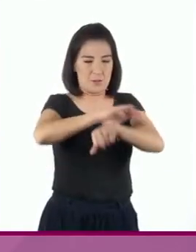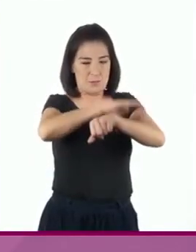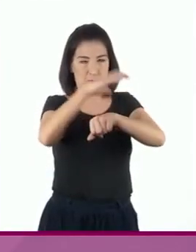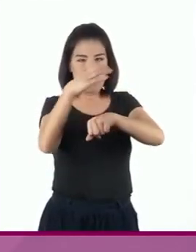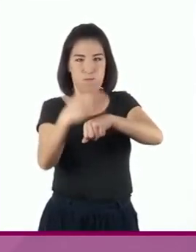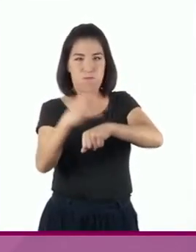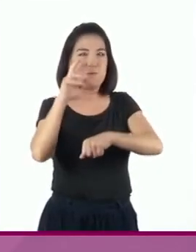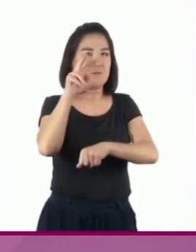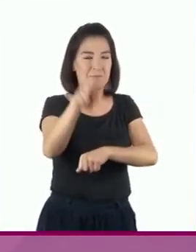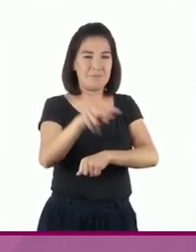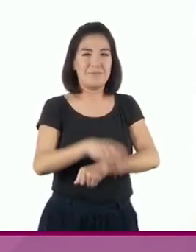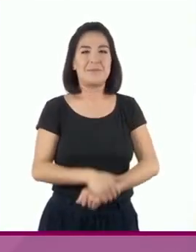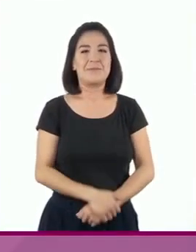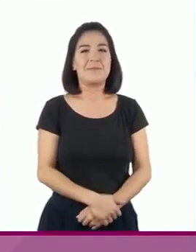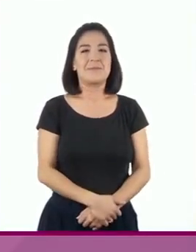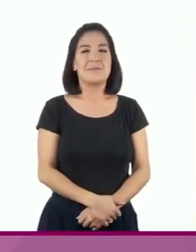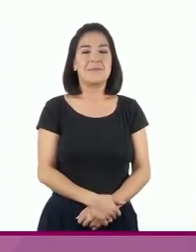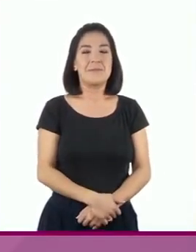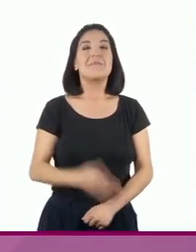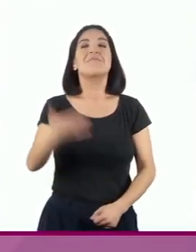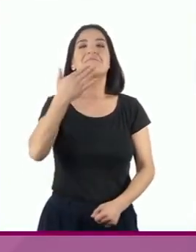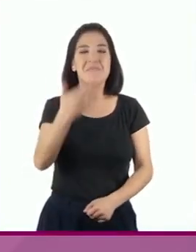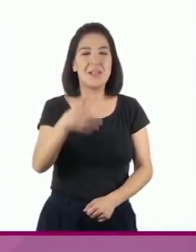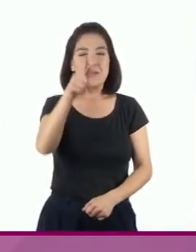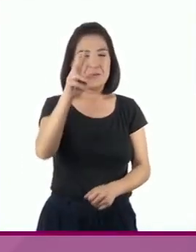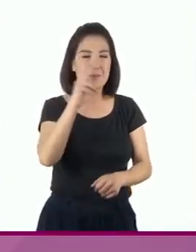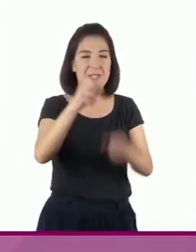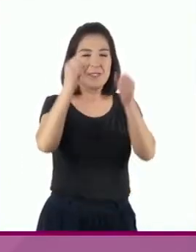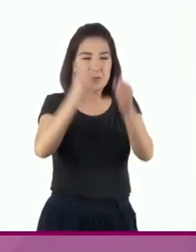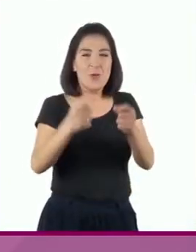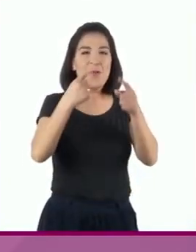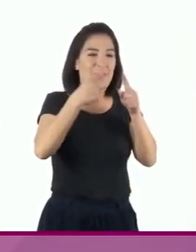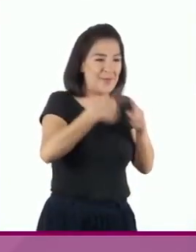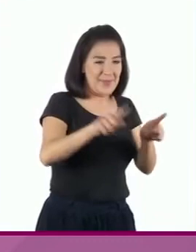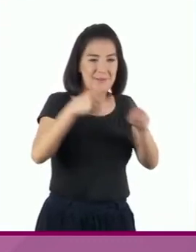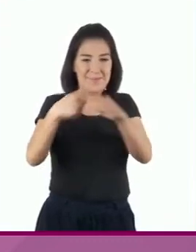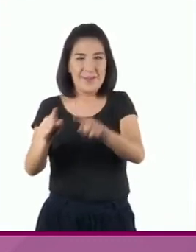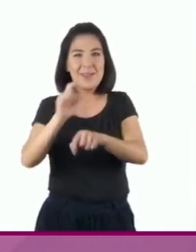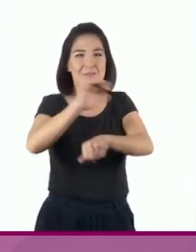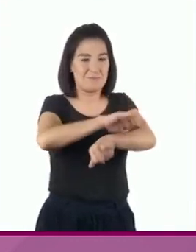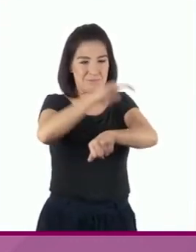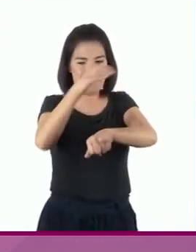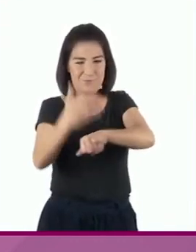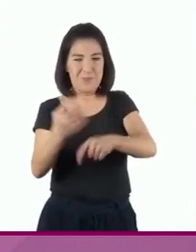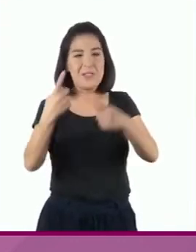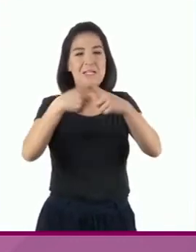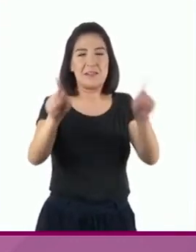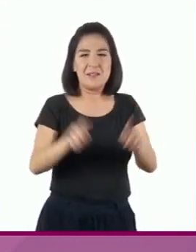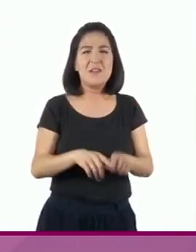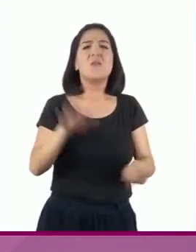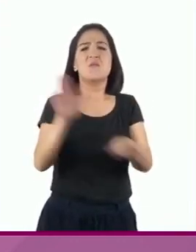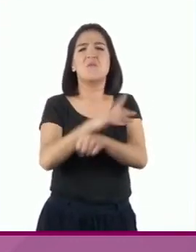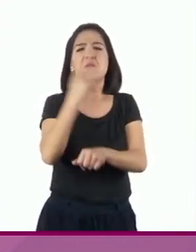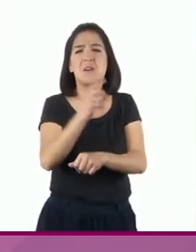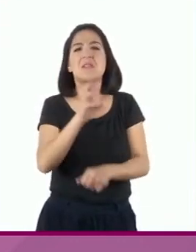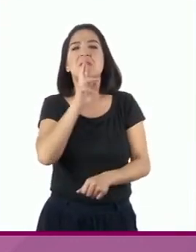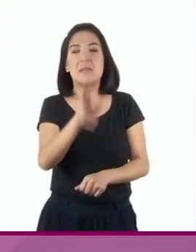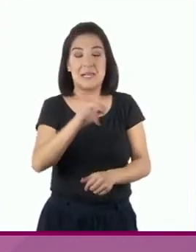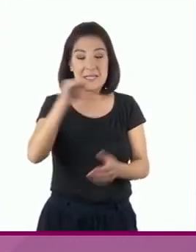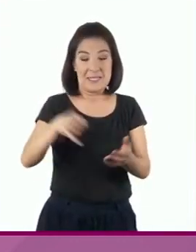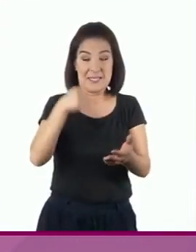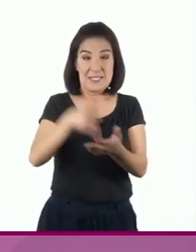crías. Suena interesante, ¿verdad? Los invito a investigarlo. Observen las siguientes imágenes que aparecen en